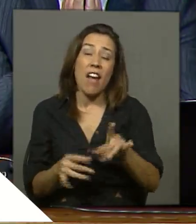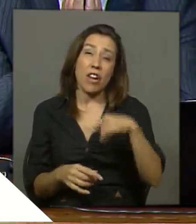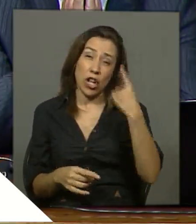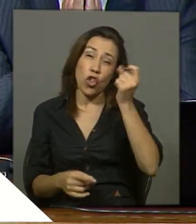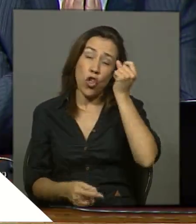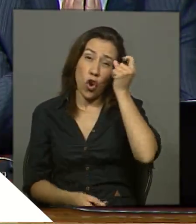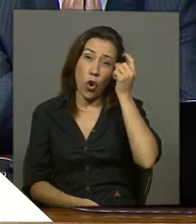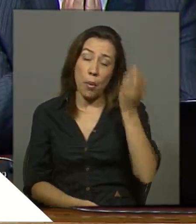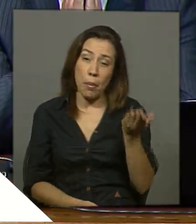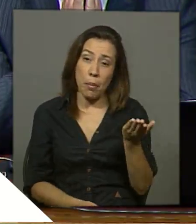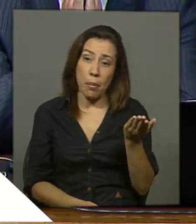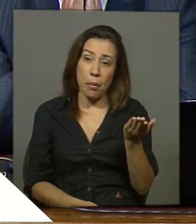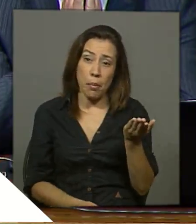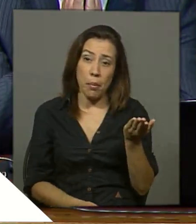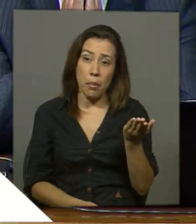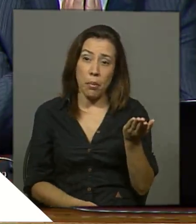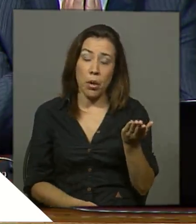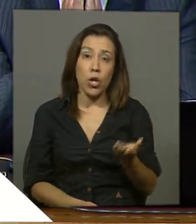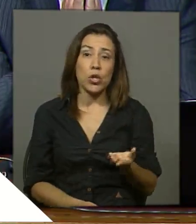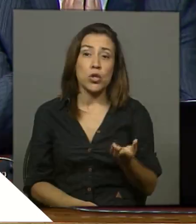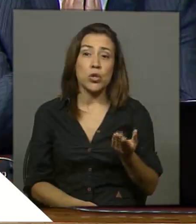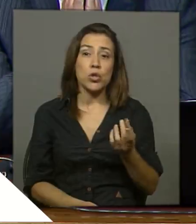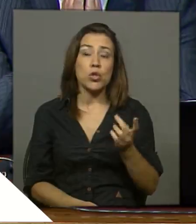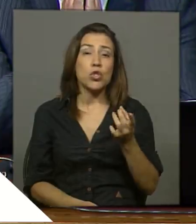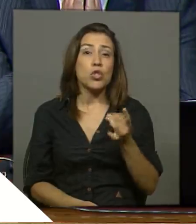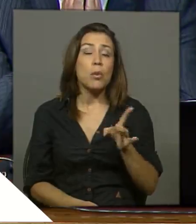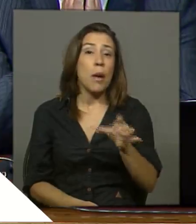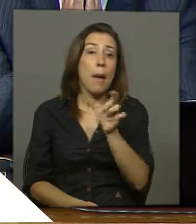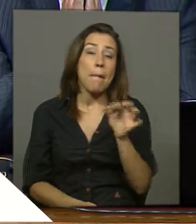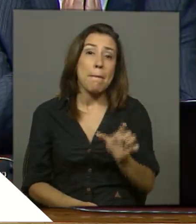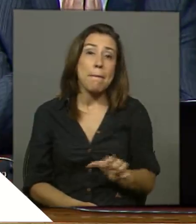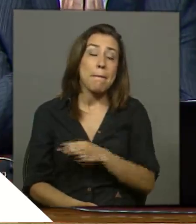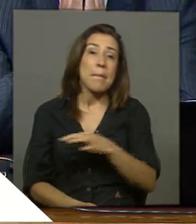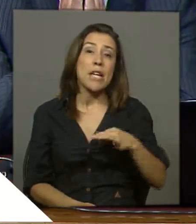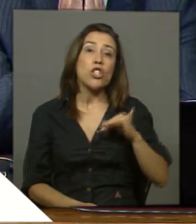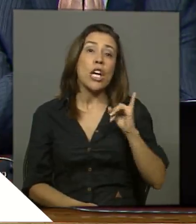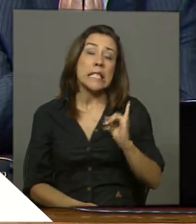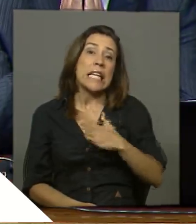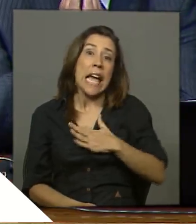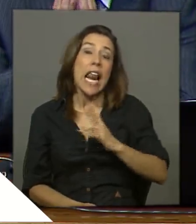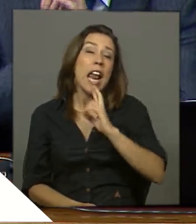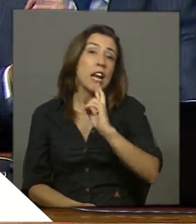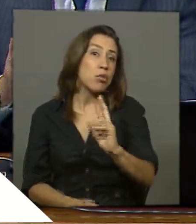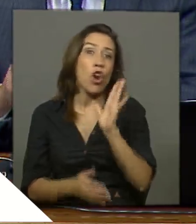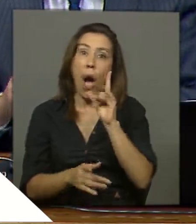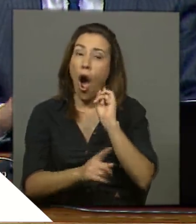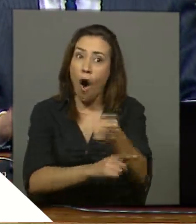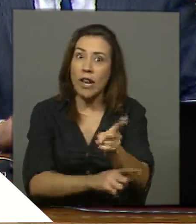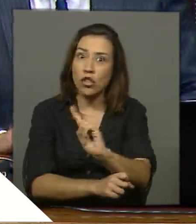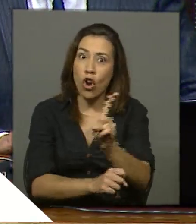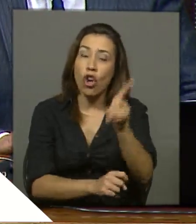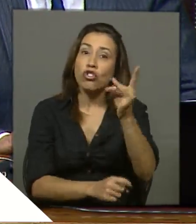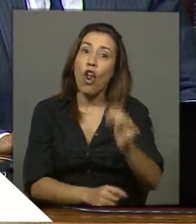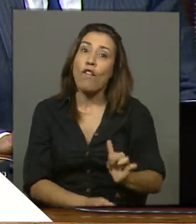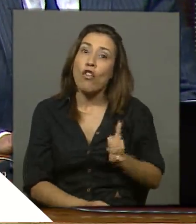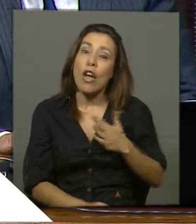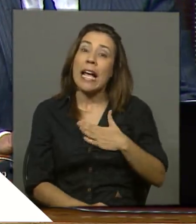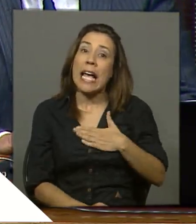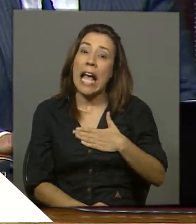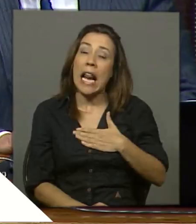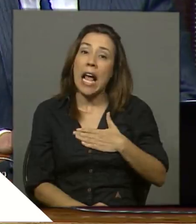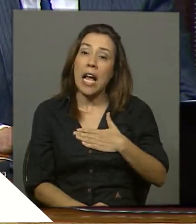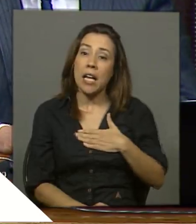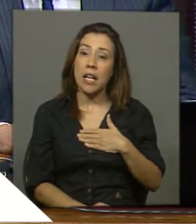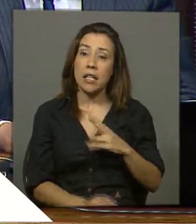tienen entendemos que tiene solo en tanto cuanto el señor ministro esté en disposición de hacerlo lo haríamos